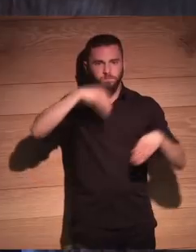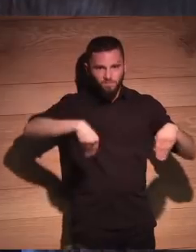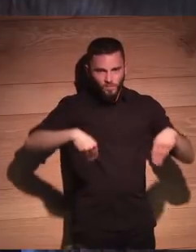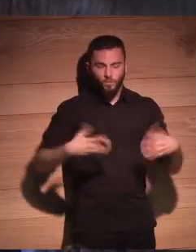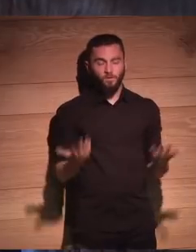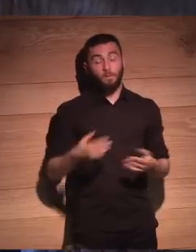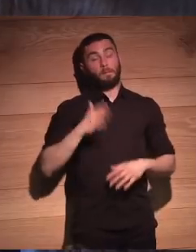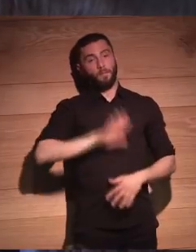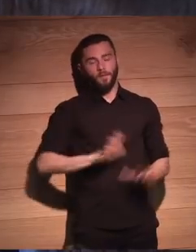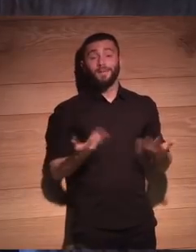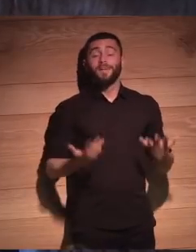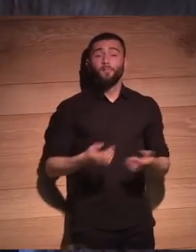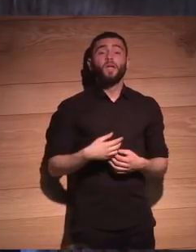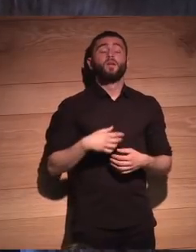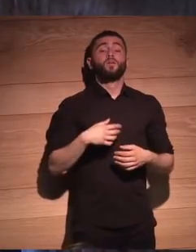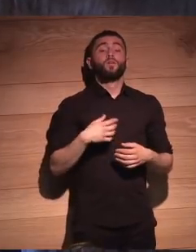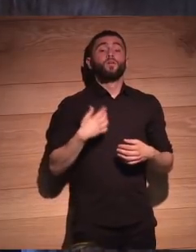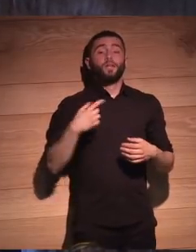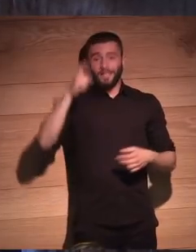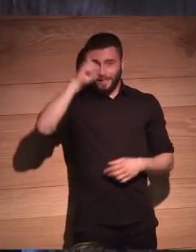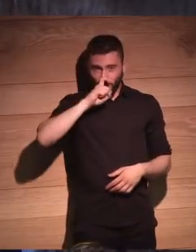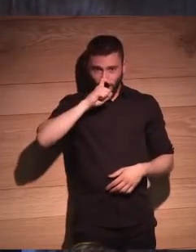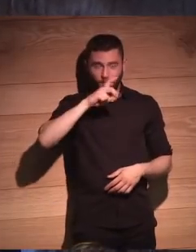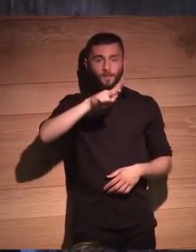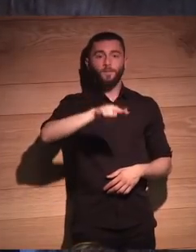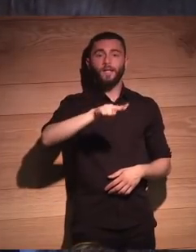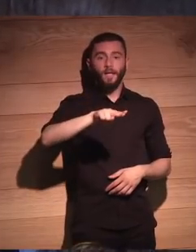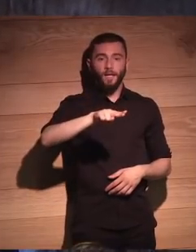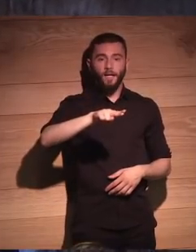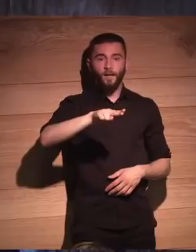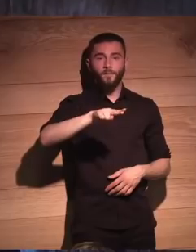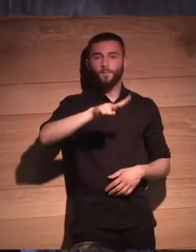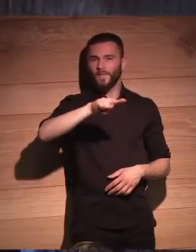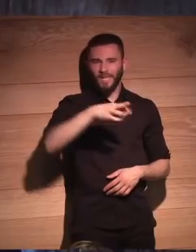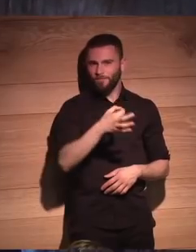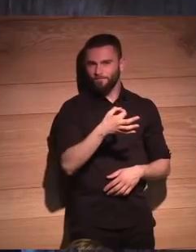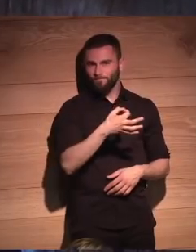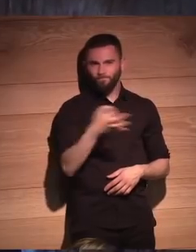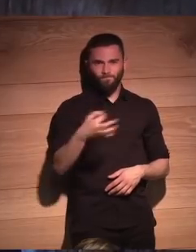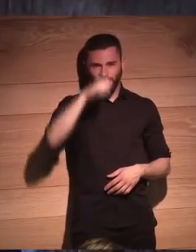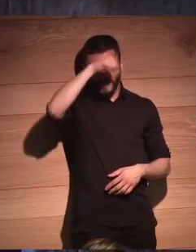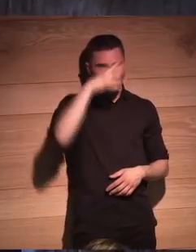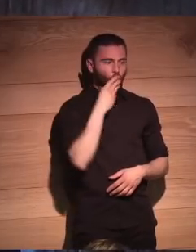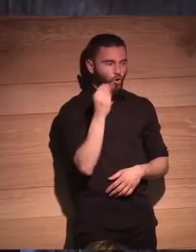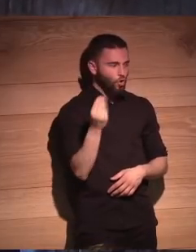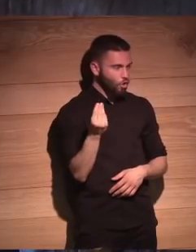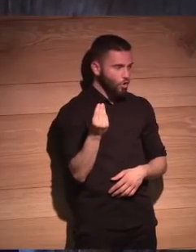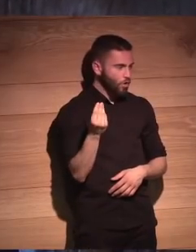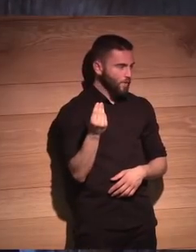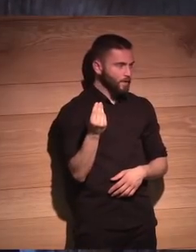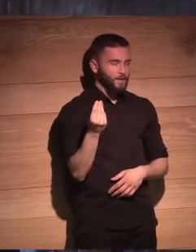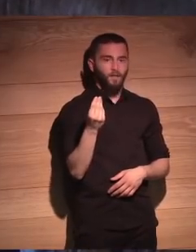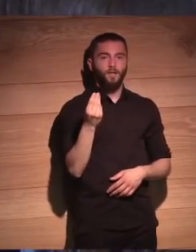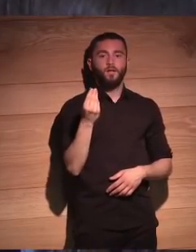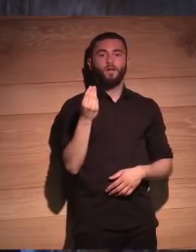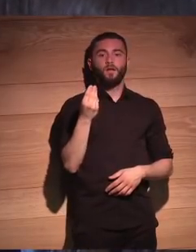caso, ese recuerdo de esa pareja ideal del chico joven acompañado por